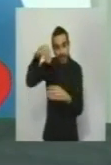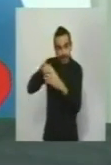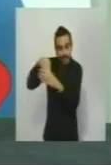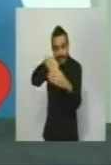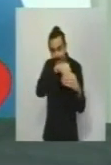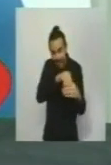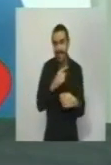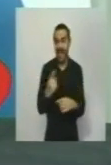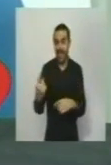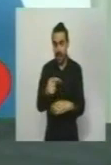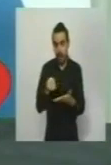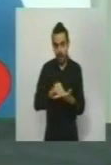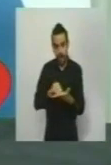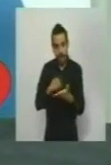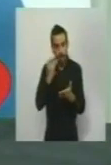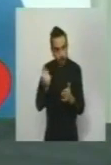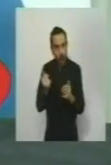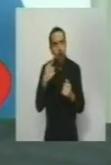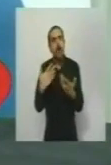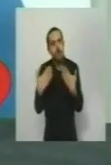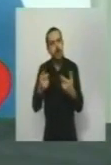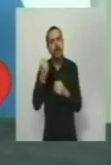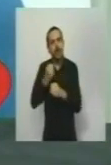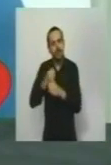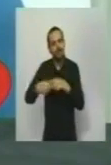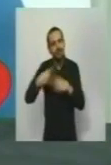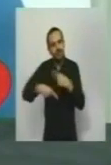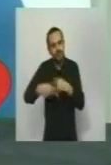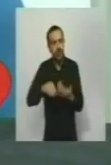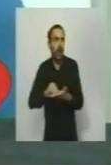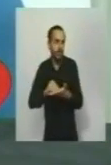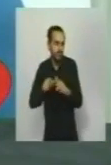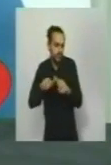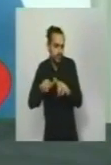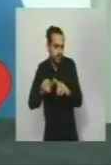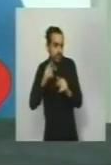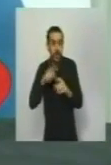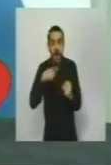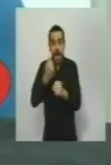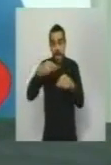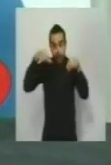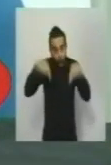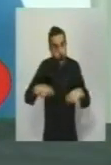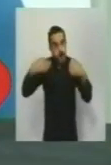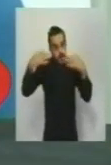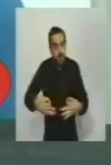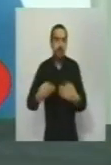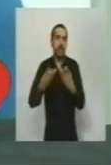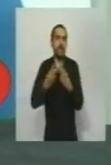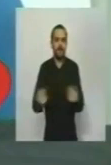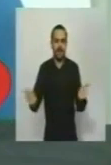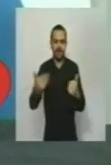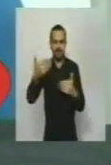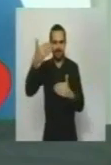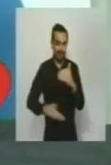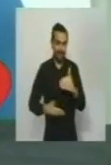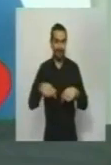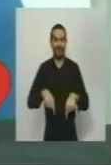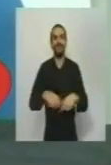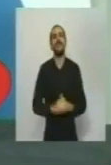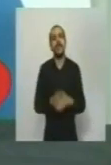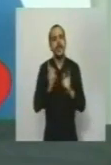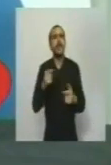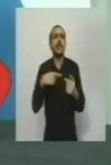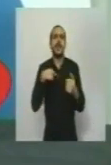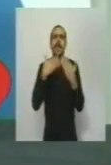100% del cronograma de pago, que hoy mismo se está culminando. y finalmente a todas las instituciones como la